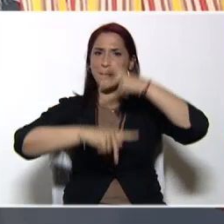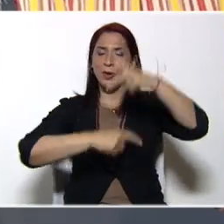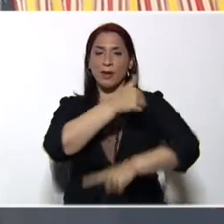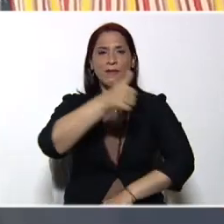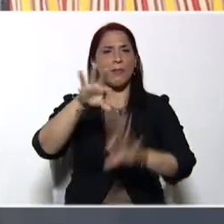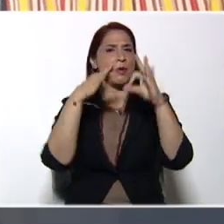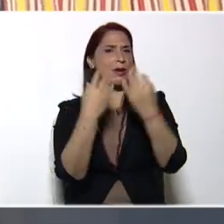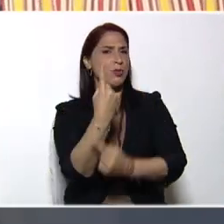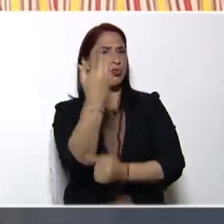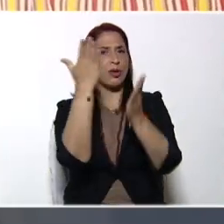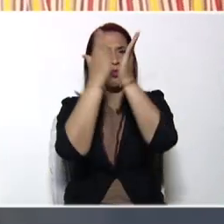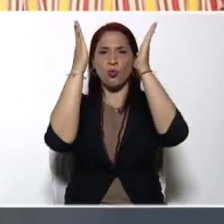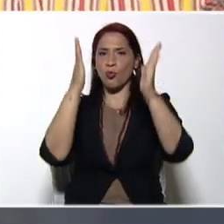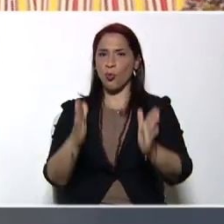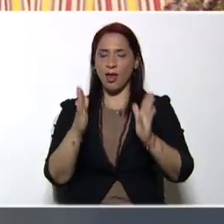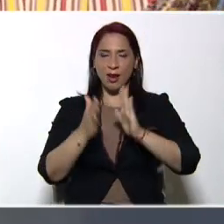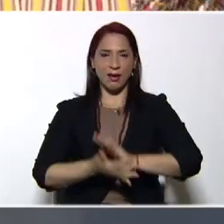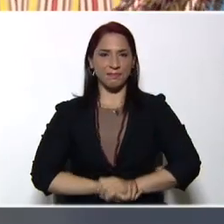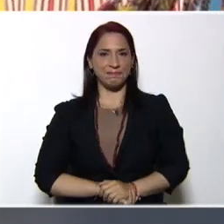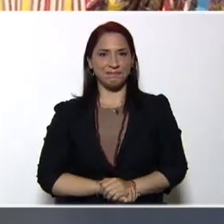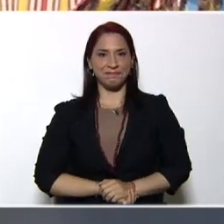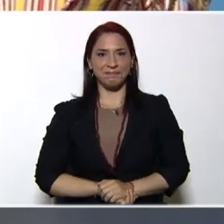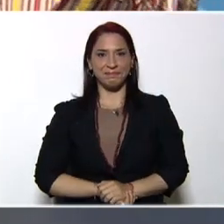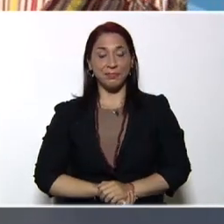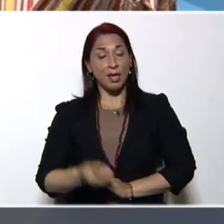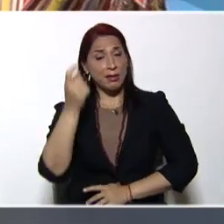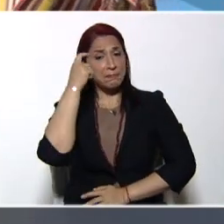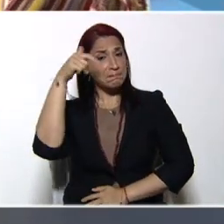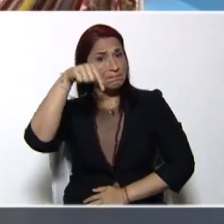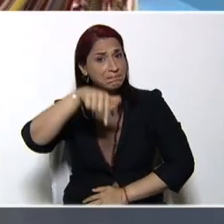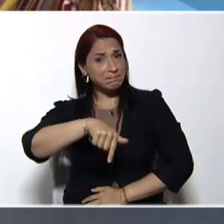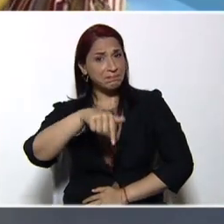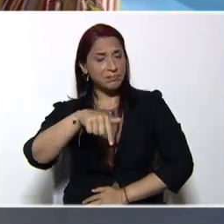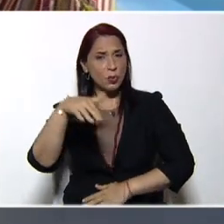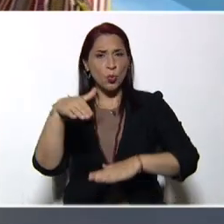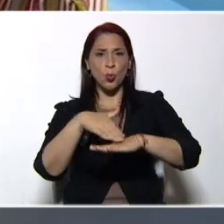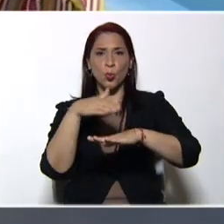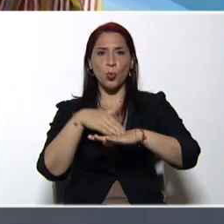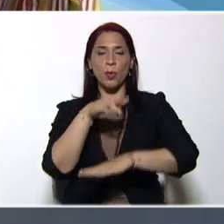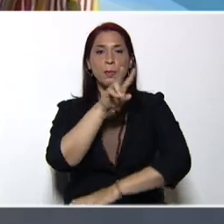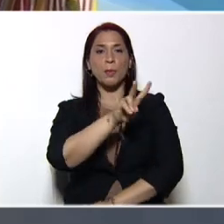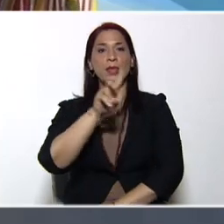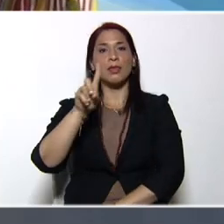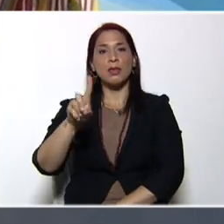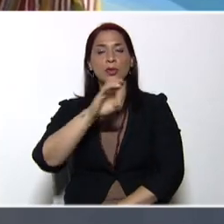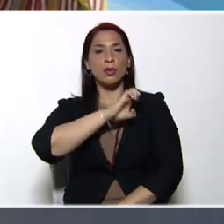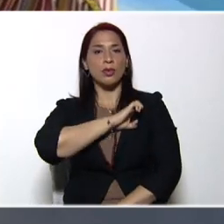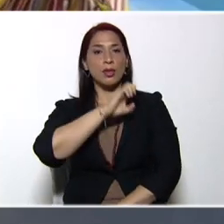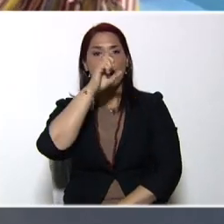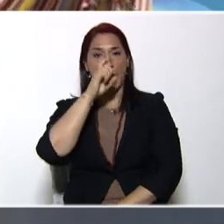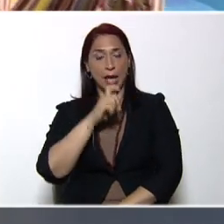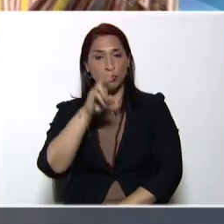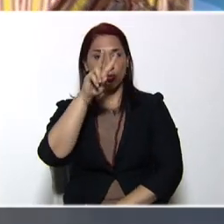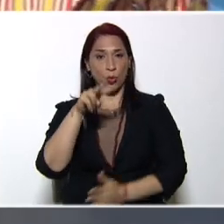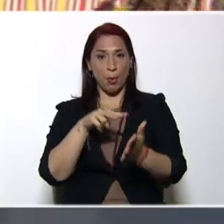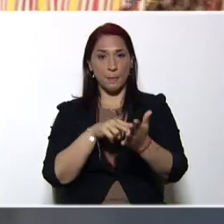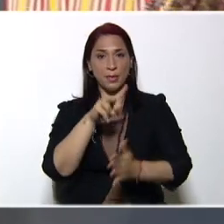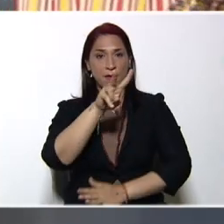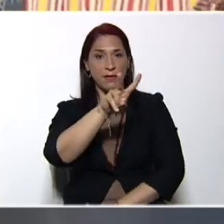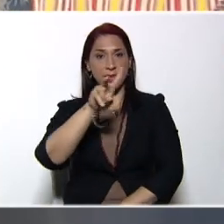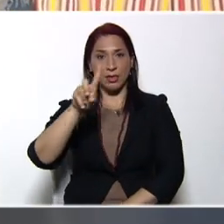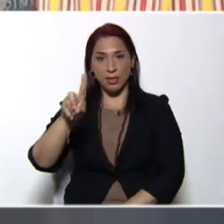programa Cada Familia, una Escuela. El día de hoy, jueves 21 de enero del año